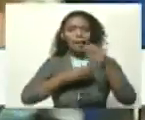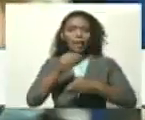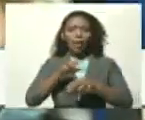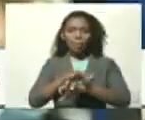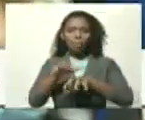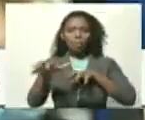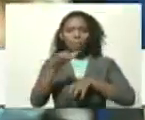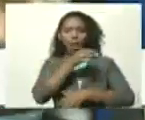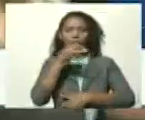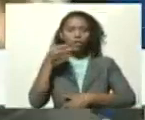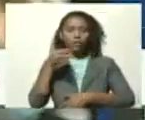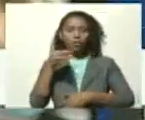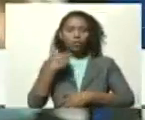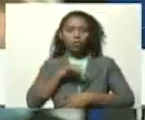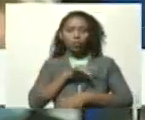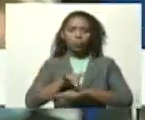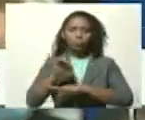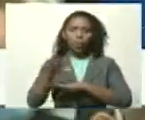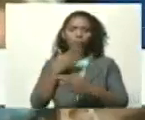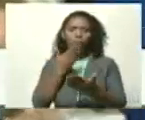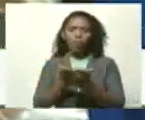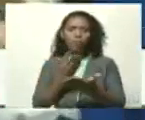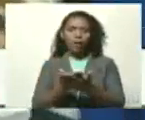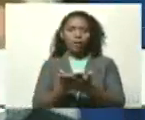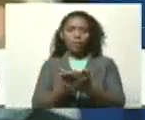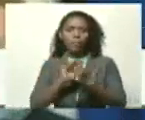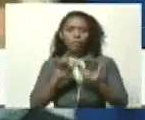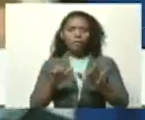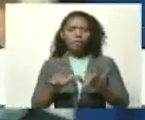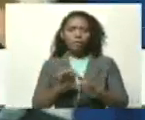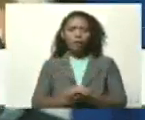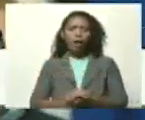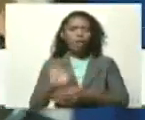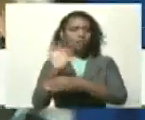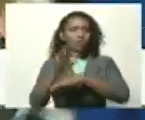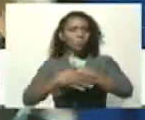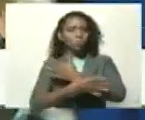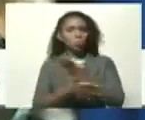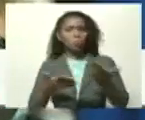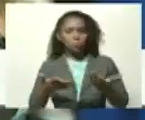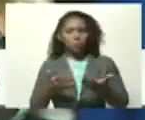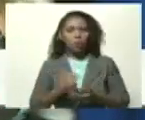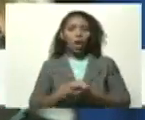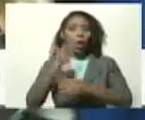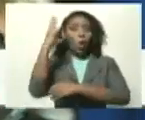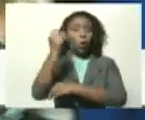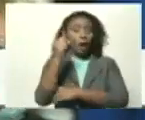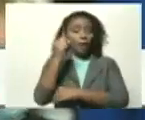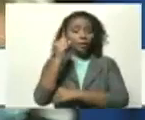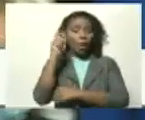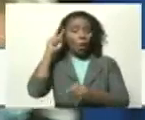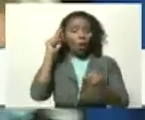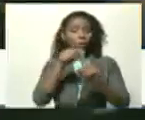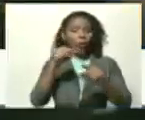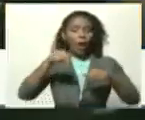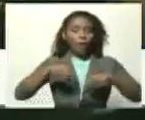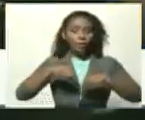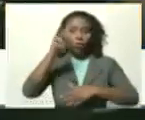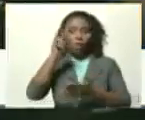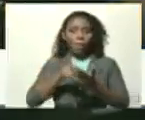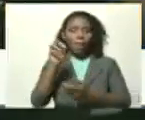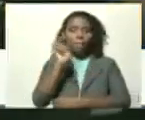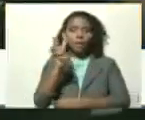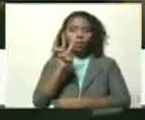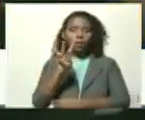mayores éxitos, dejamos esta propuesta para la secretaría en función de lograr los objetivos en este